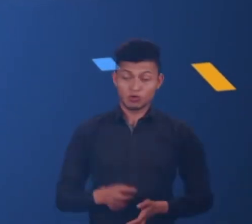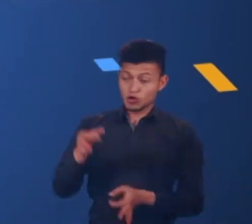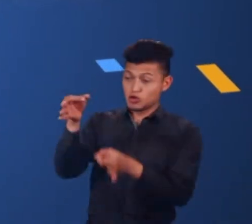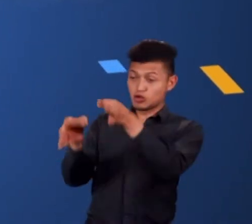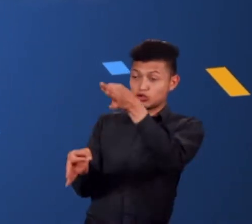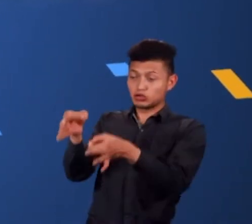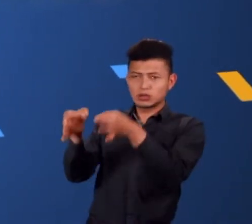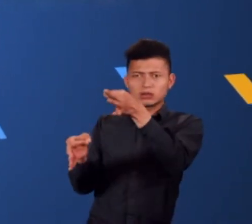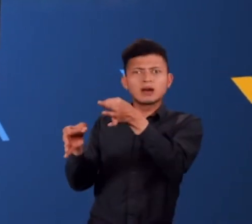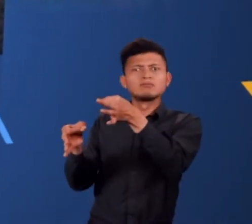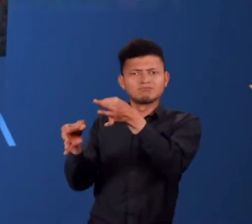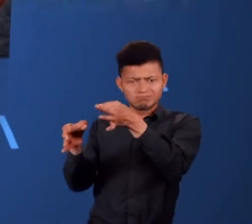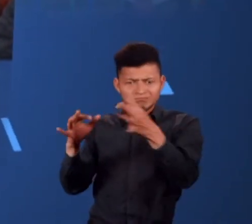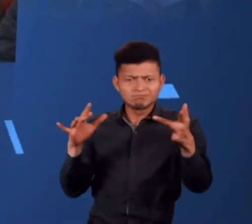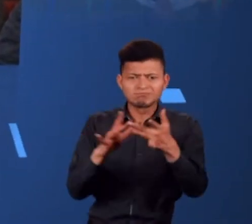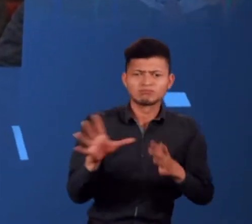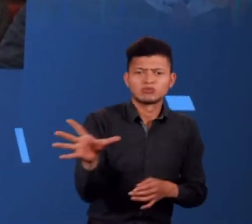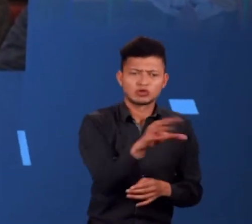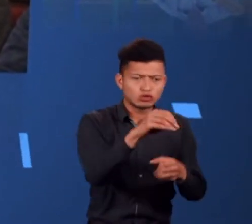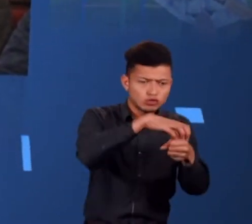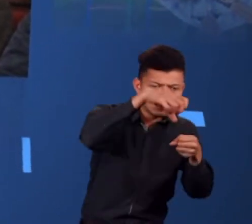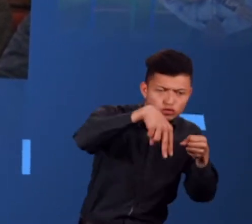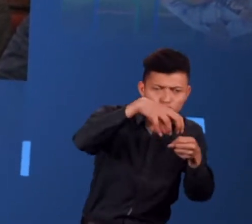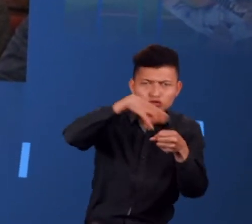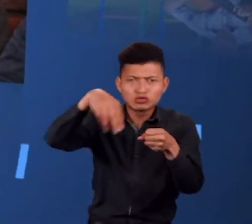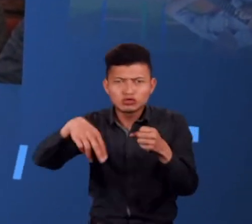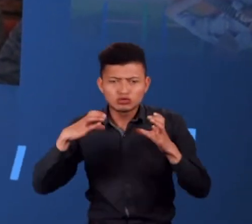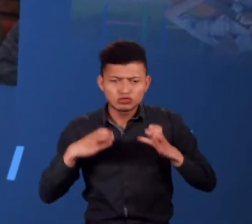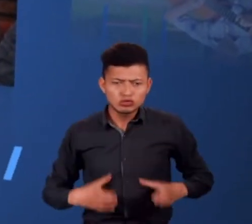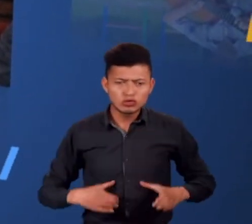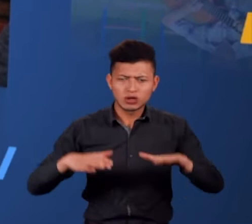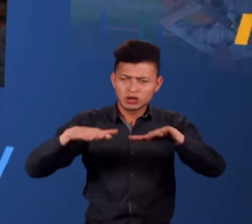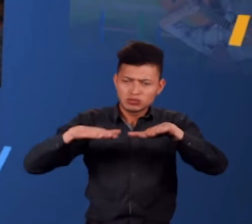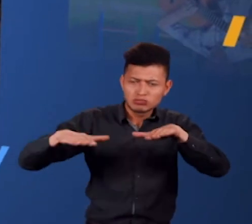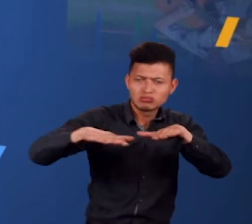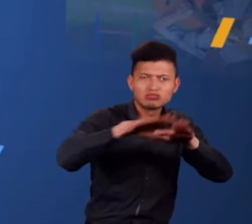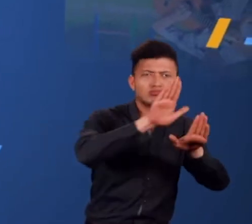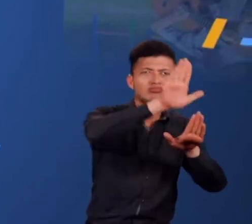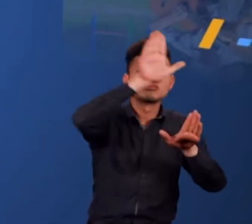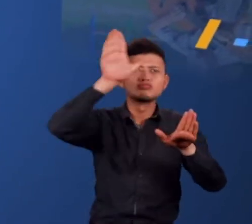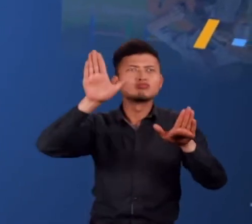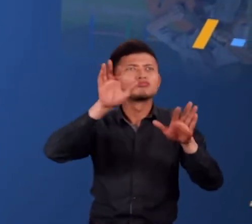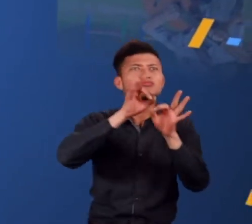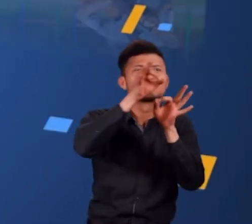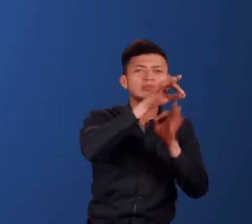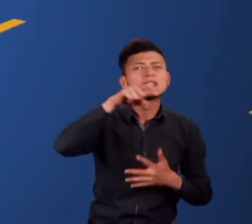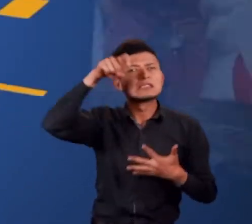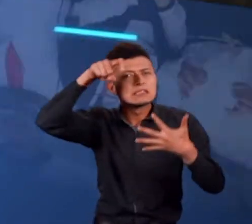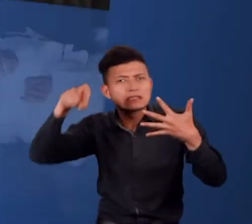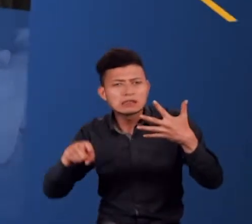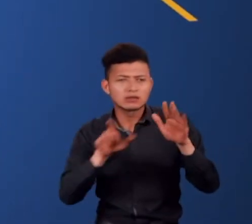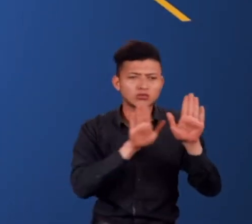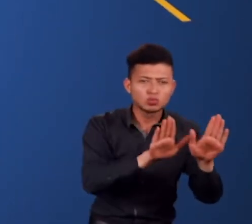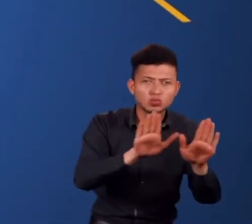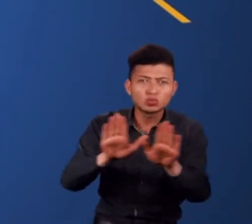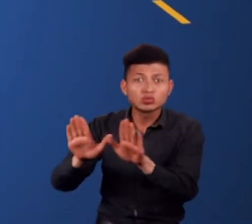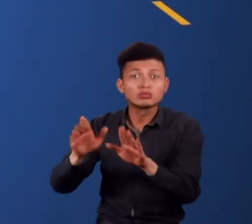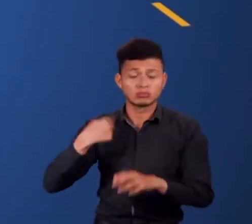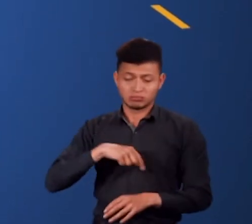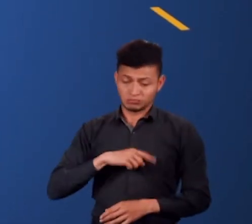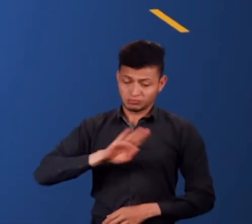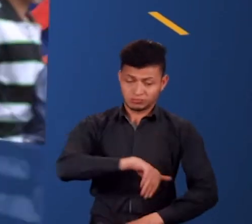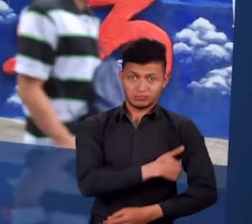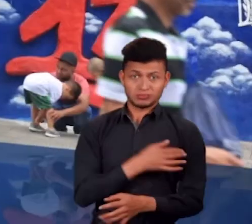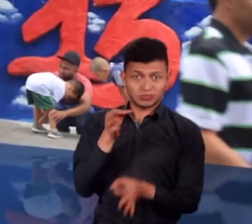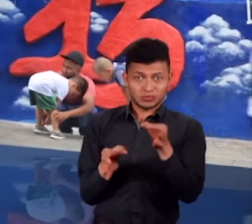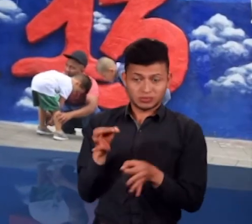Cuando se trata de justicia, cada ciudadano y territorio tienen su propia necesidad. En el Ministerio de Justicia y del Derecho, trabajamos para